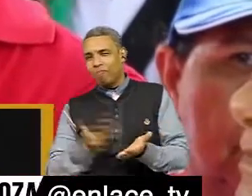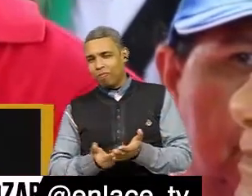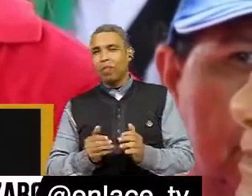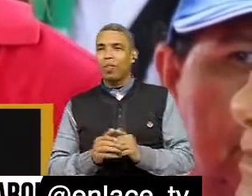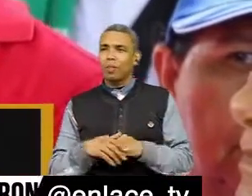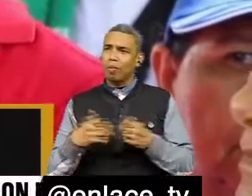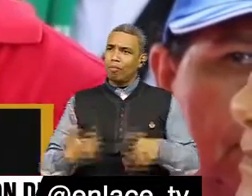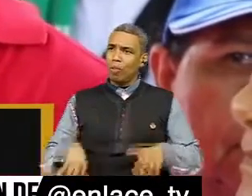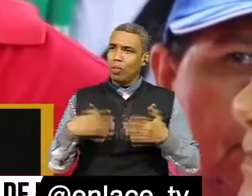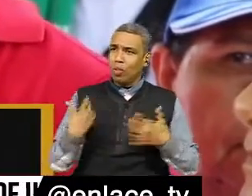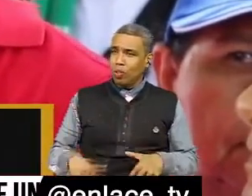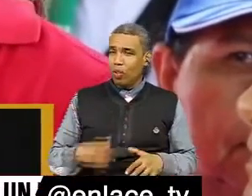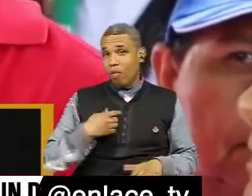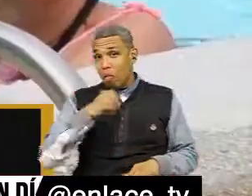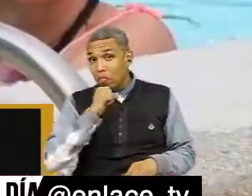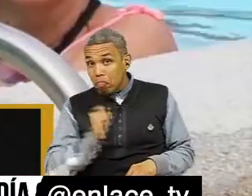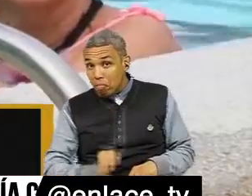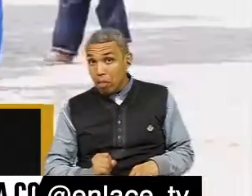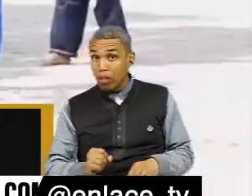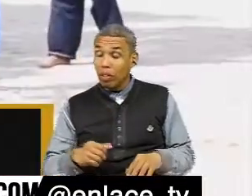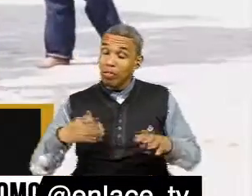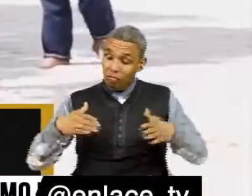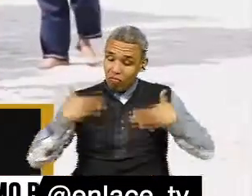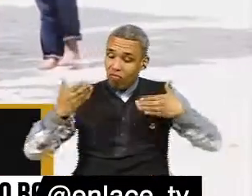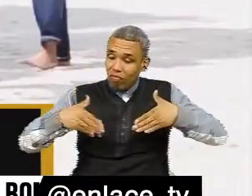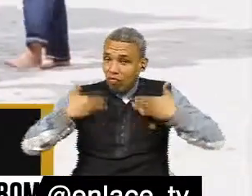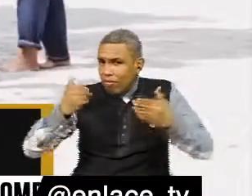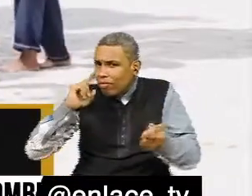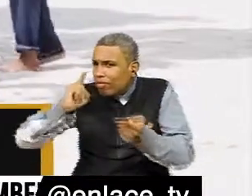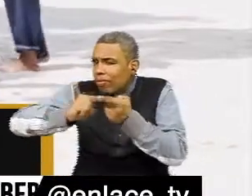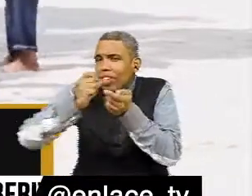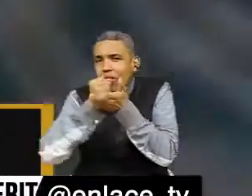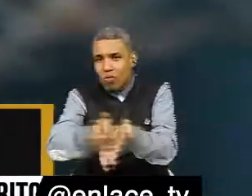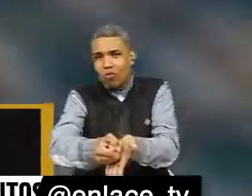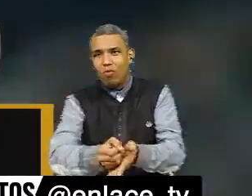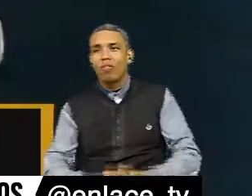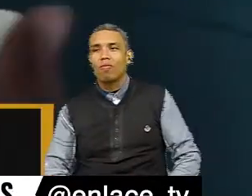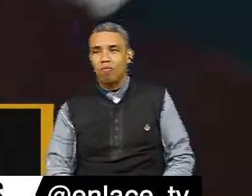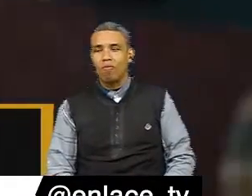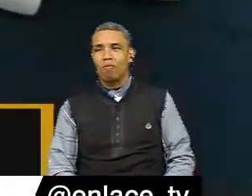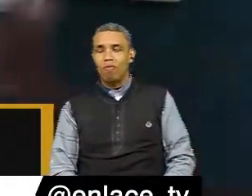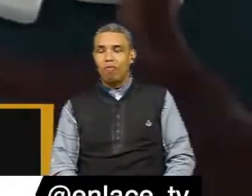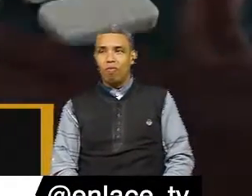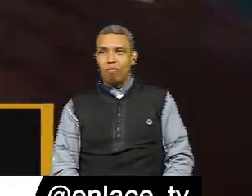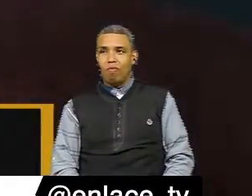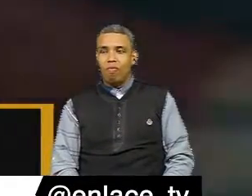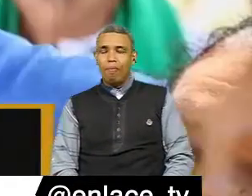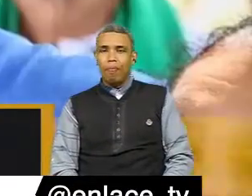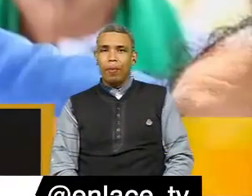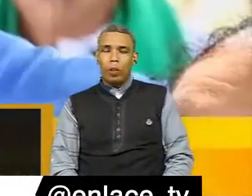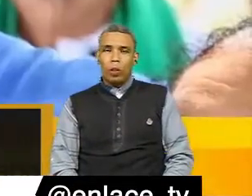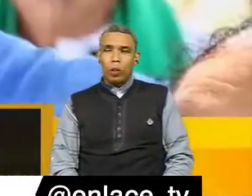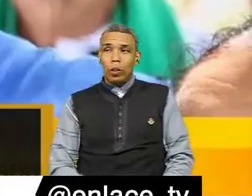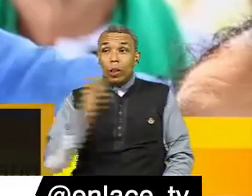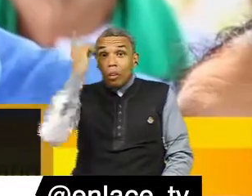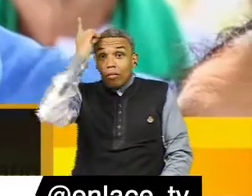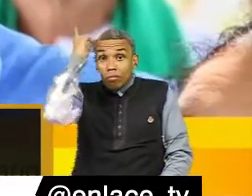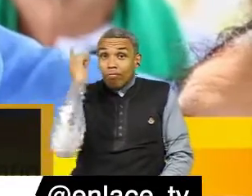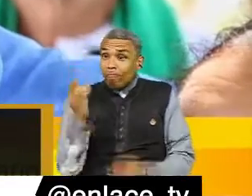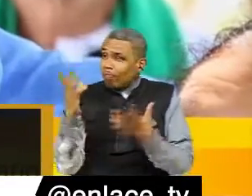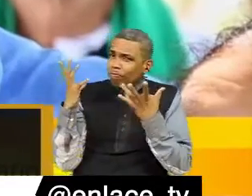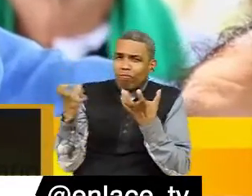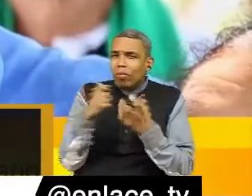bonito para los adultos mayores, porque igual nosotros trabajamos es para ellos. Una de las estrategias pedagógicas que maneja el gobierno nacional es de cero a